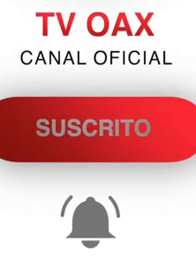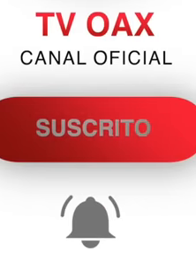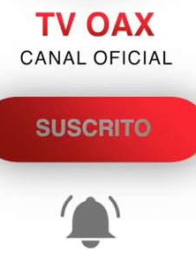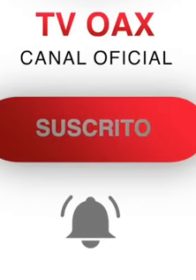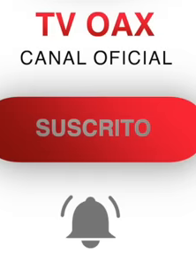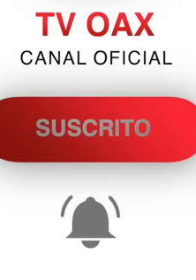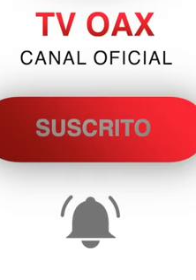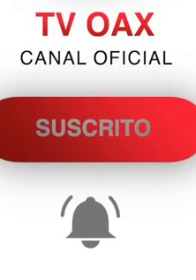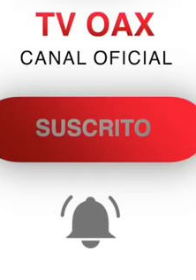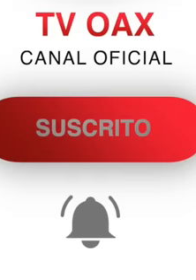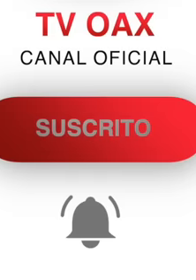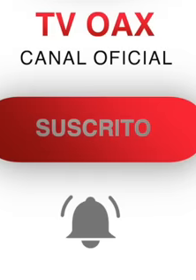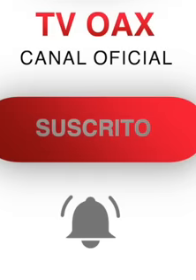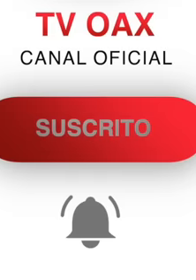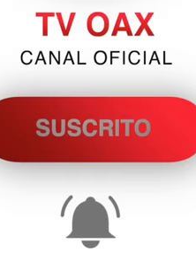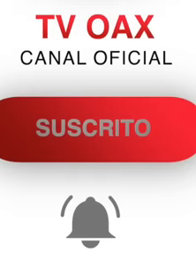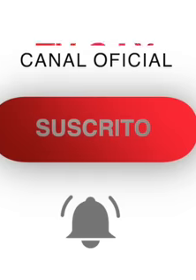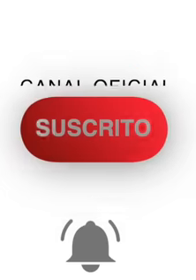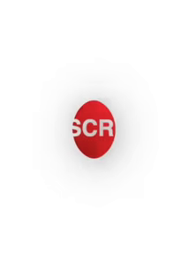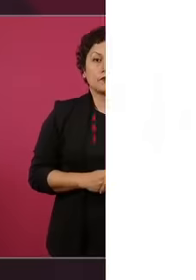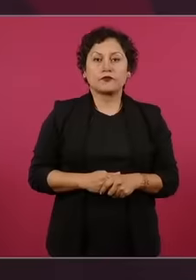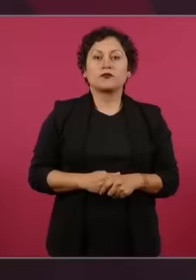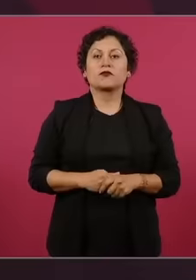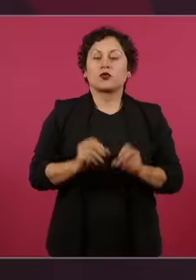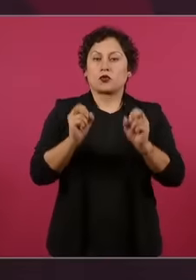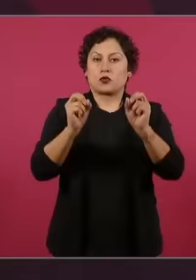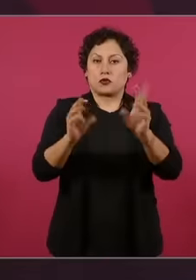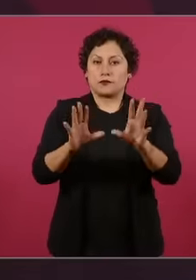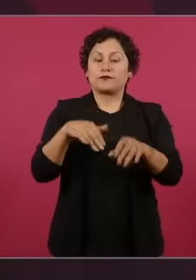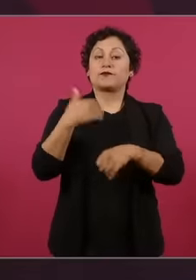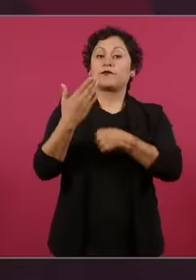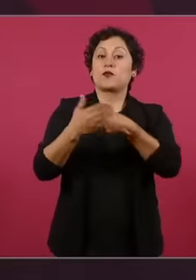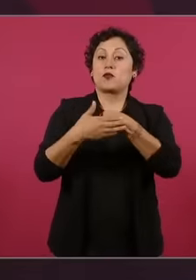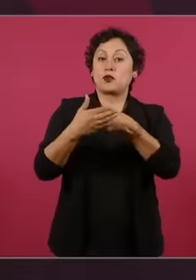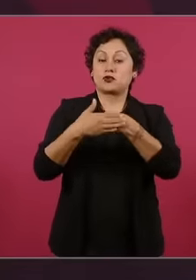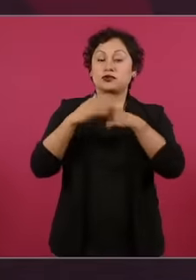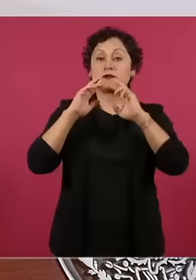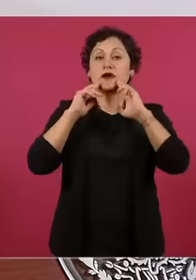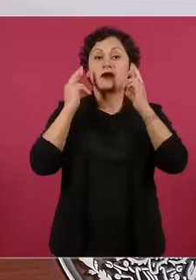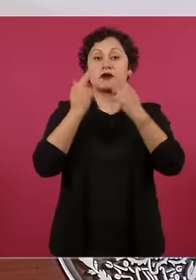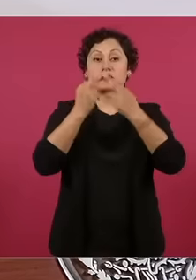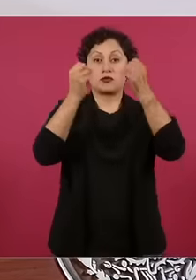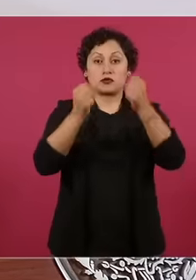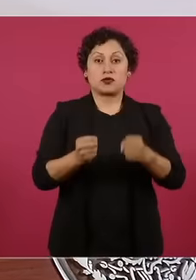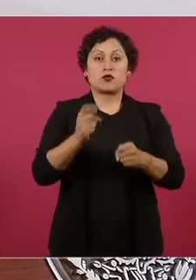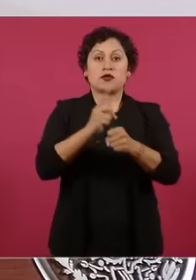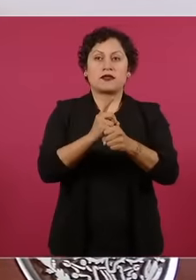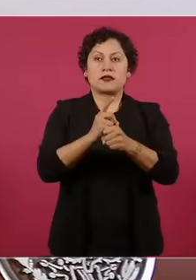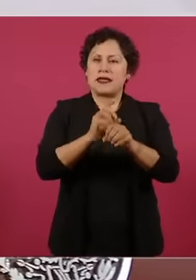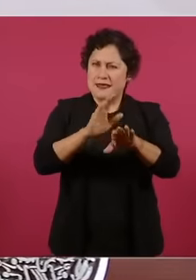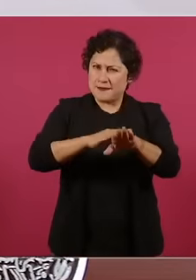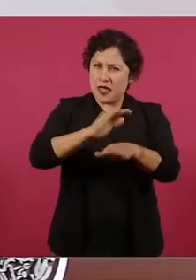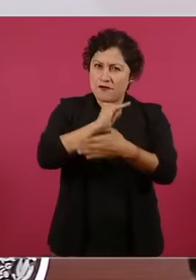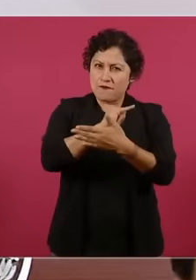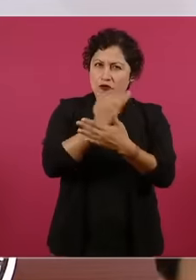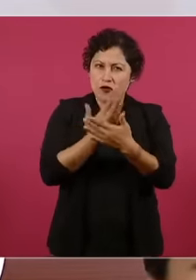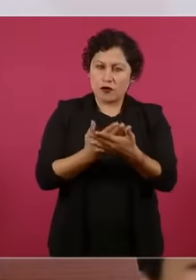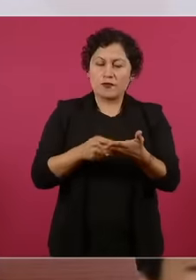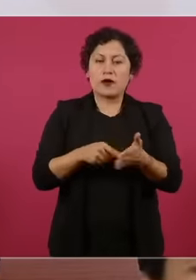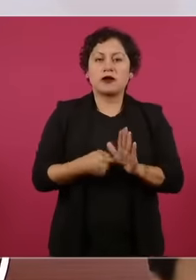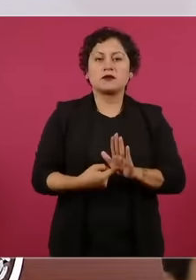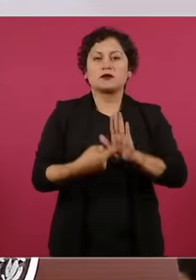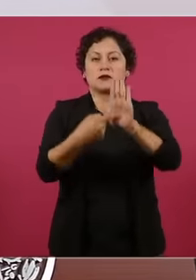Pues vamos a que en la próxima reunión de seguridad, más que nada en el informe, claro, se dé a